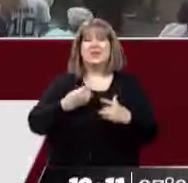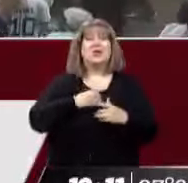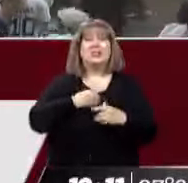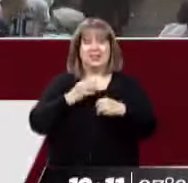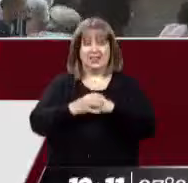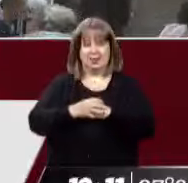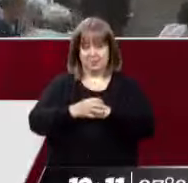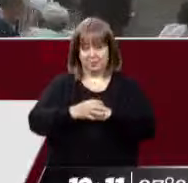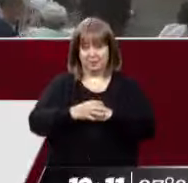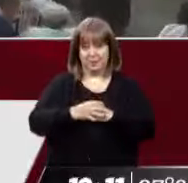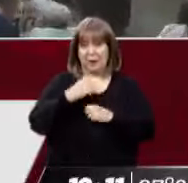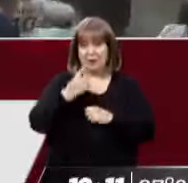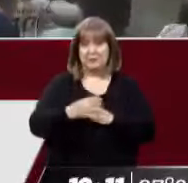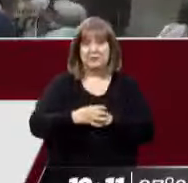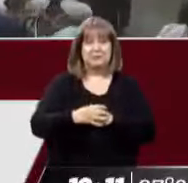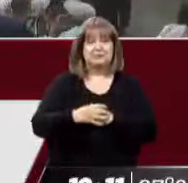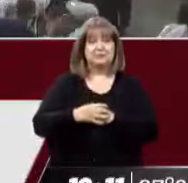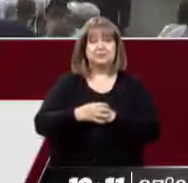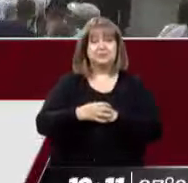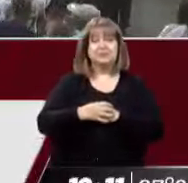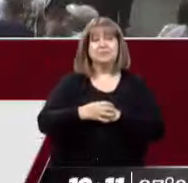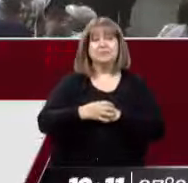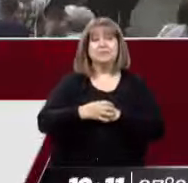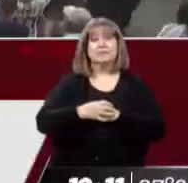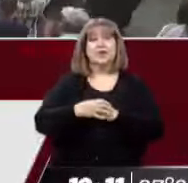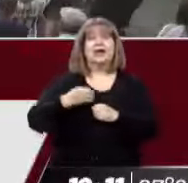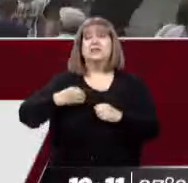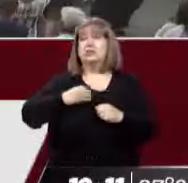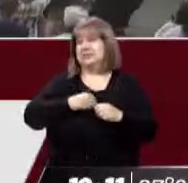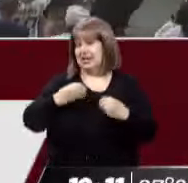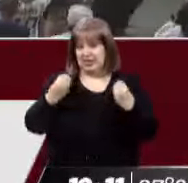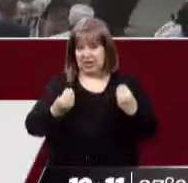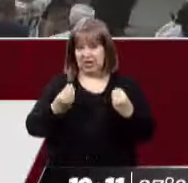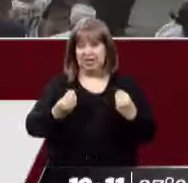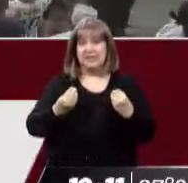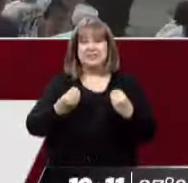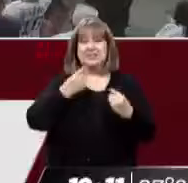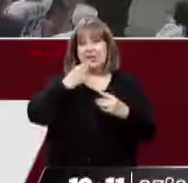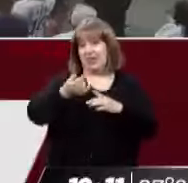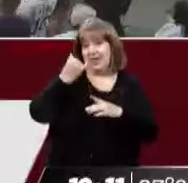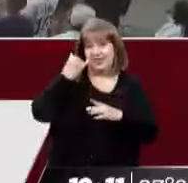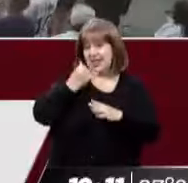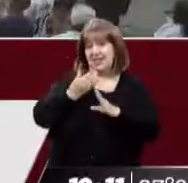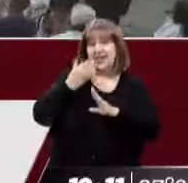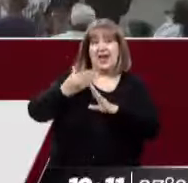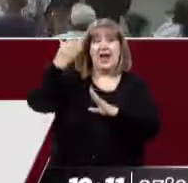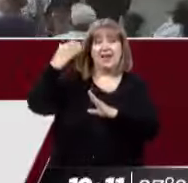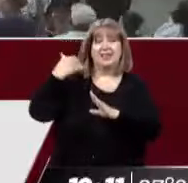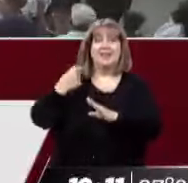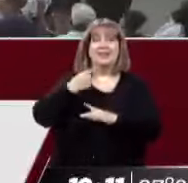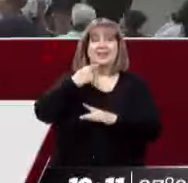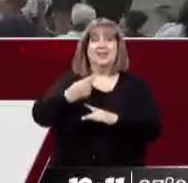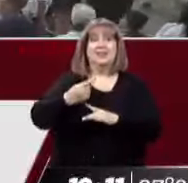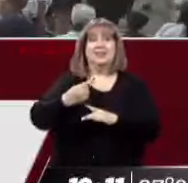gente? Te lo decía en la primera salida, evidentemente, porque tengo en muchos grupos están diciendo, pará,